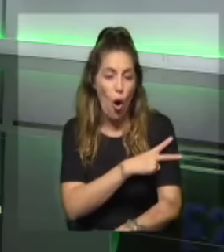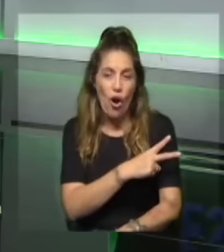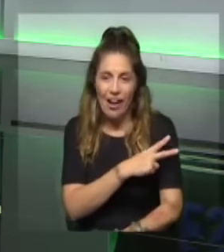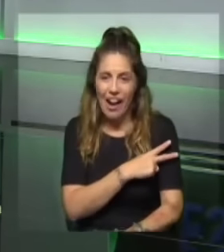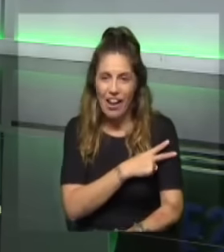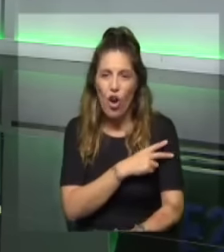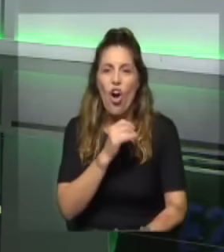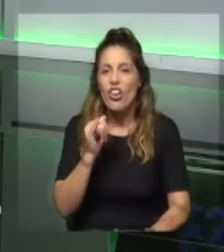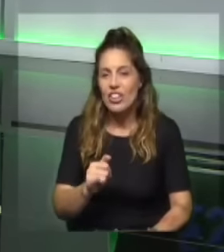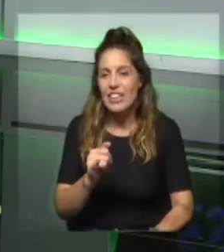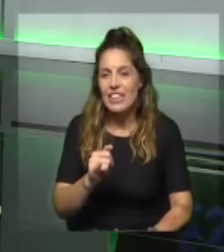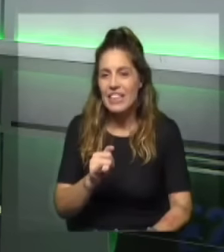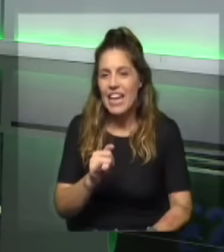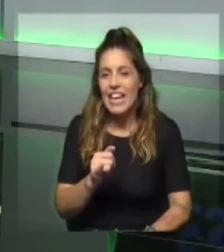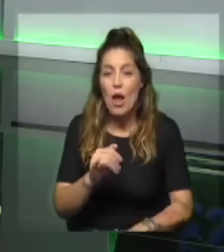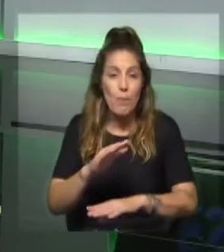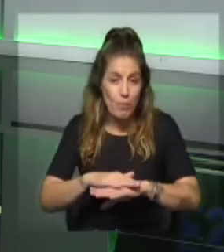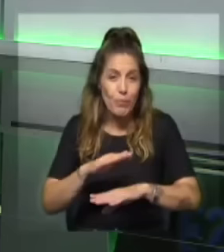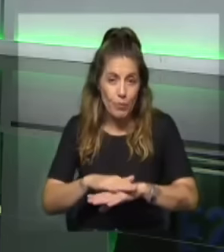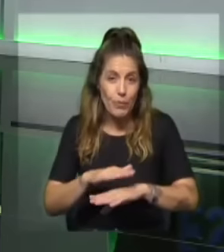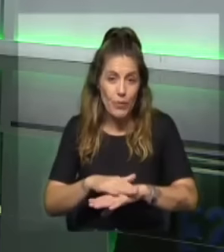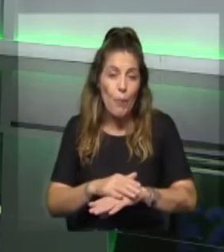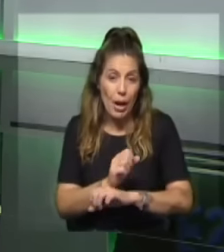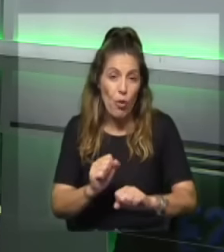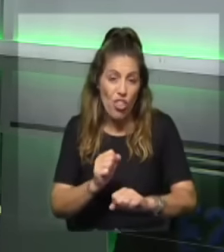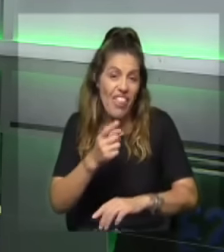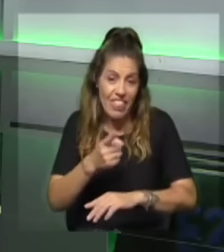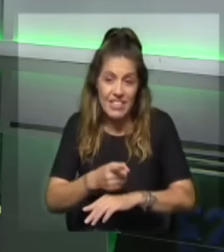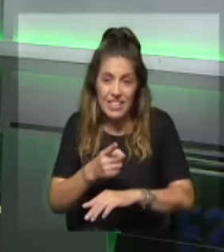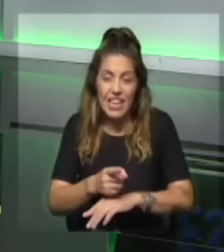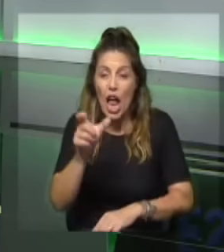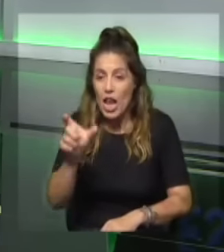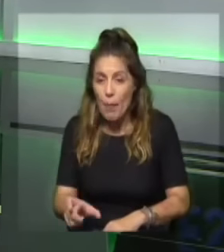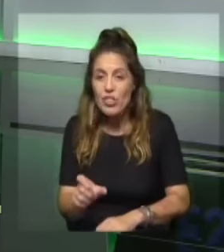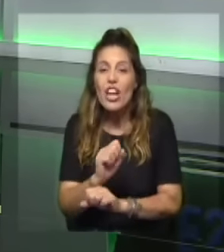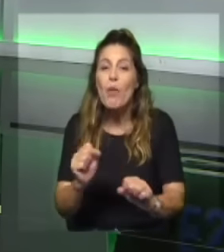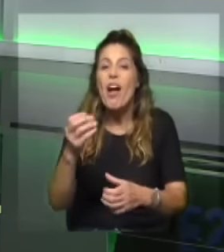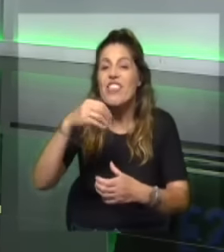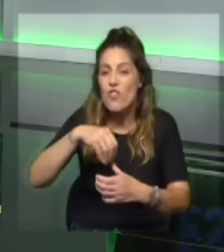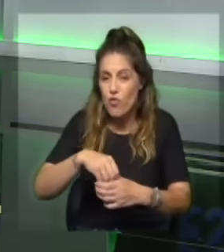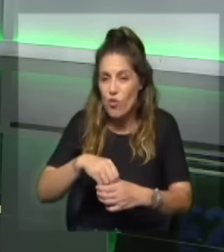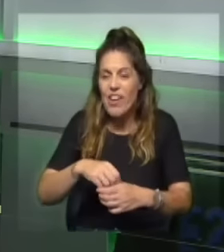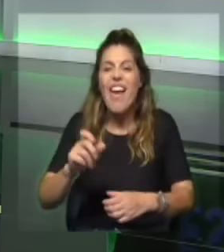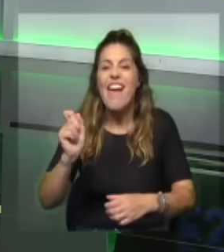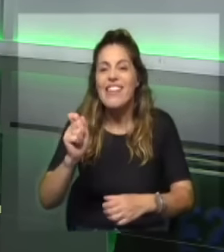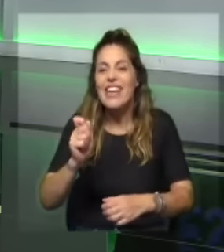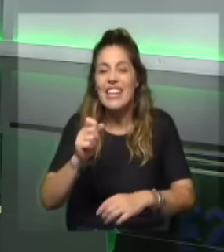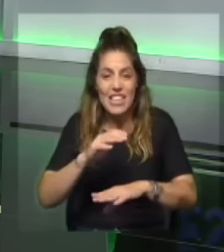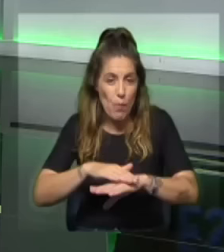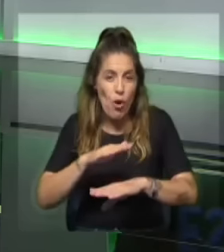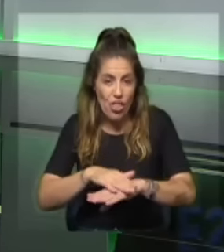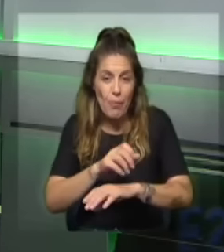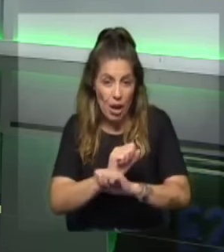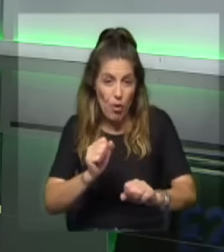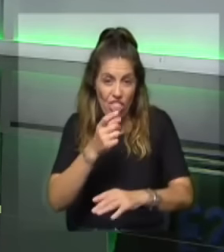atribuciones para tomar decisiones relevantes y las personas que puedan influir decisivamente en quienes tienen esas atribuciones y